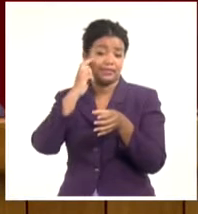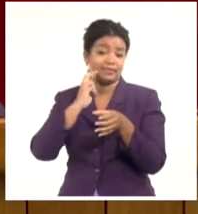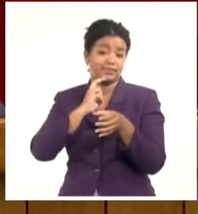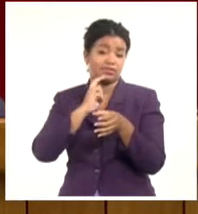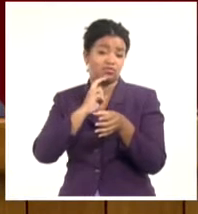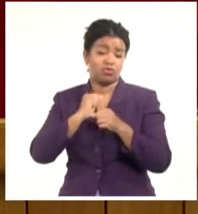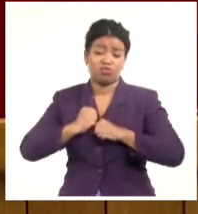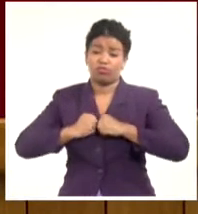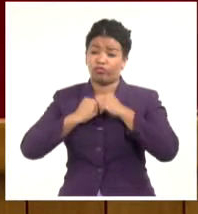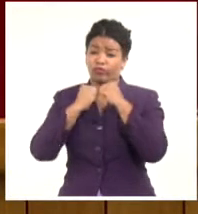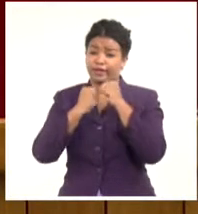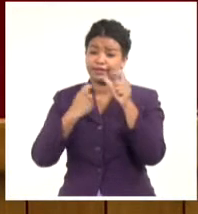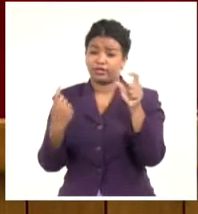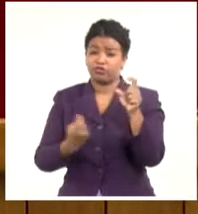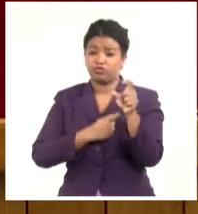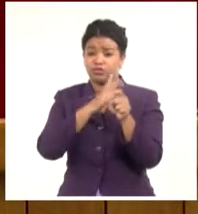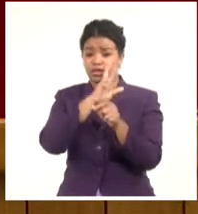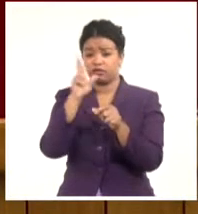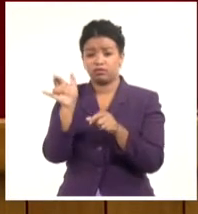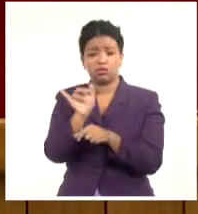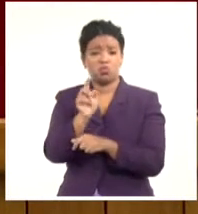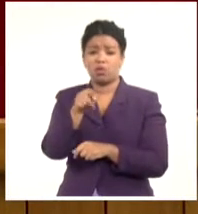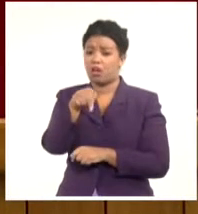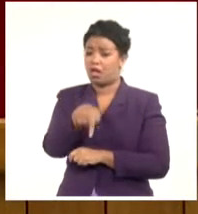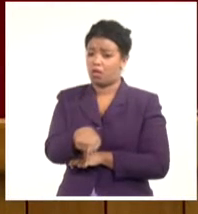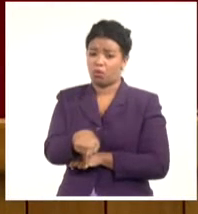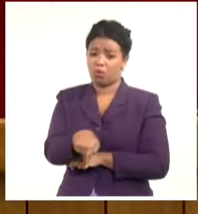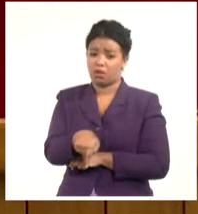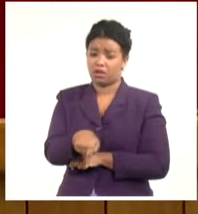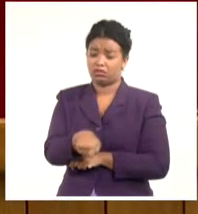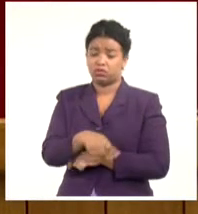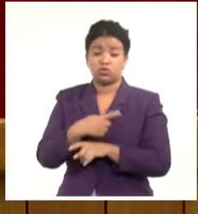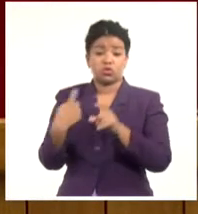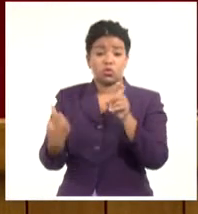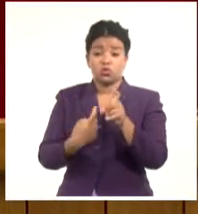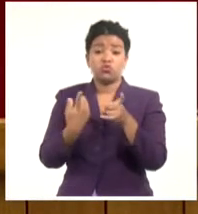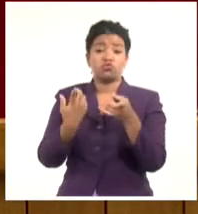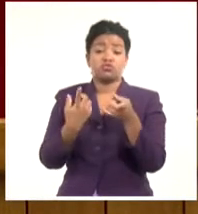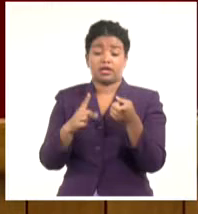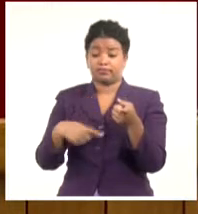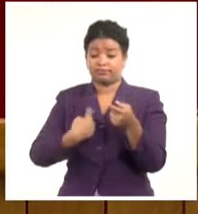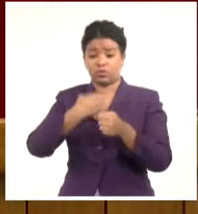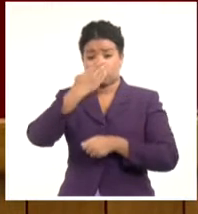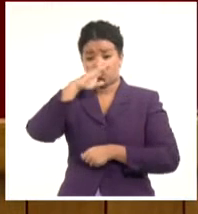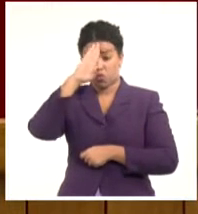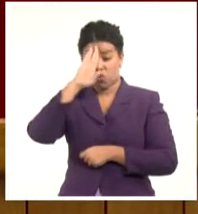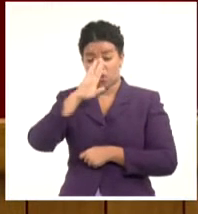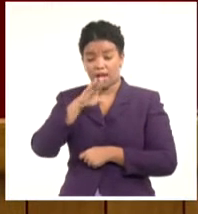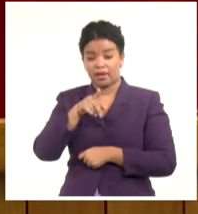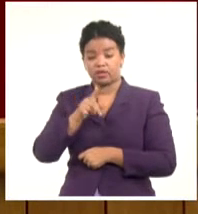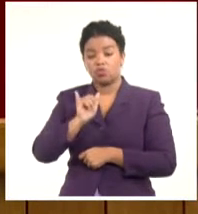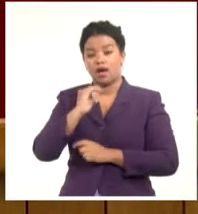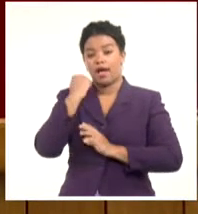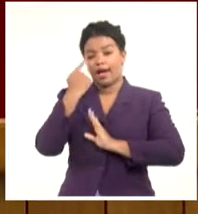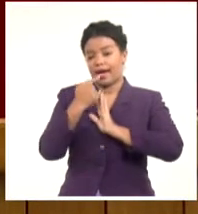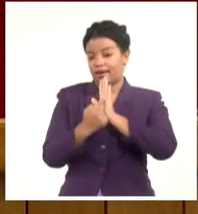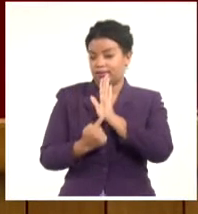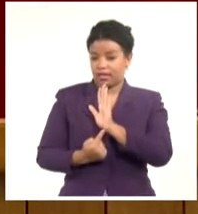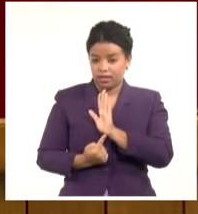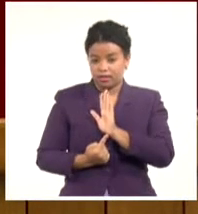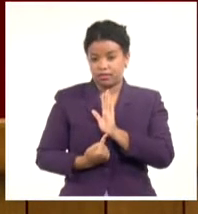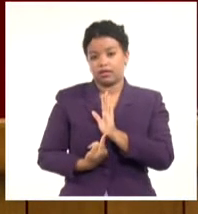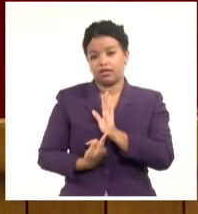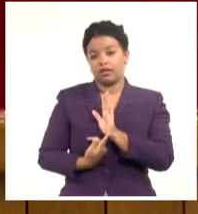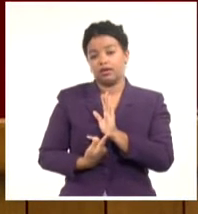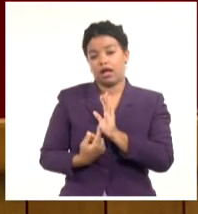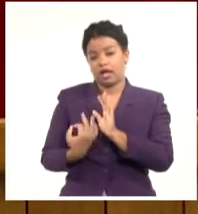FEU de estos días. El antiimperialismo es una característica inseparable de una organización nacida y